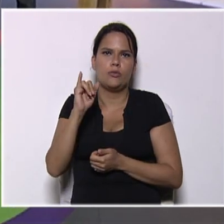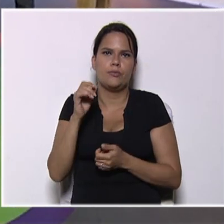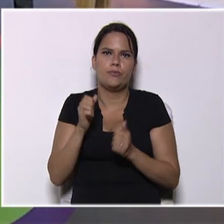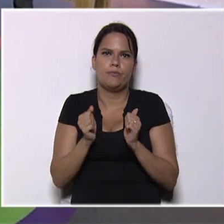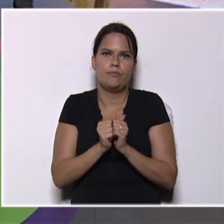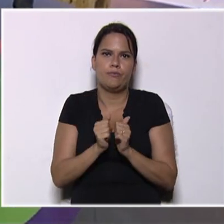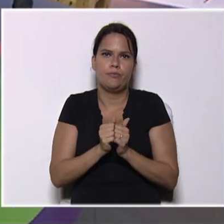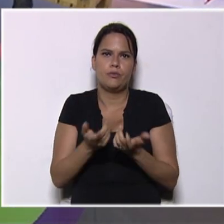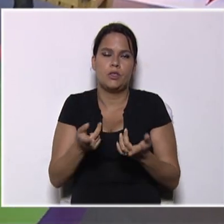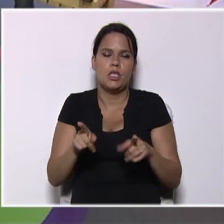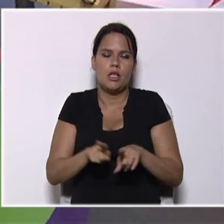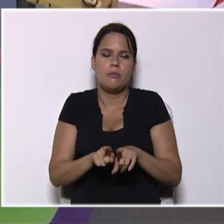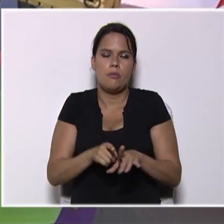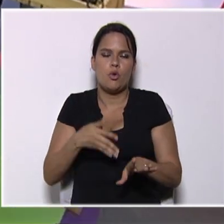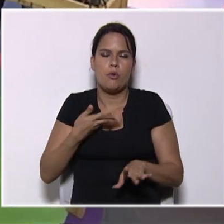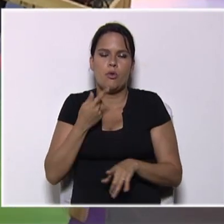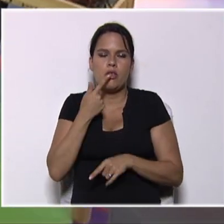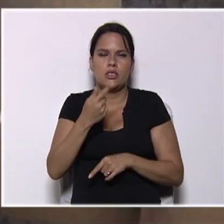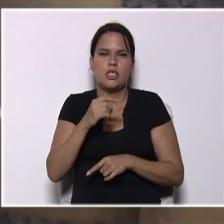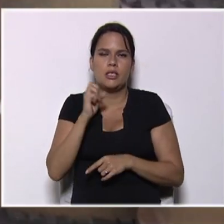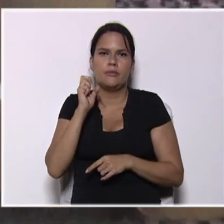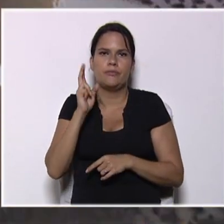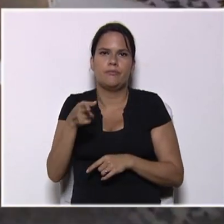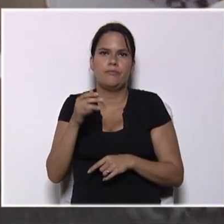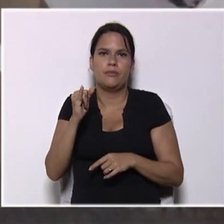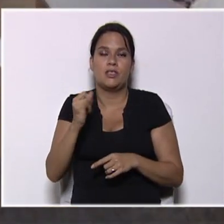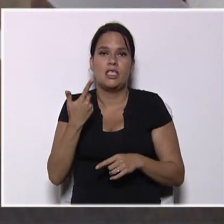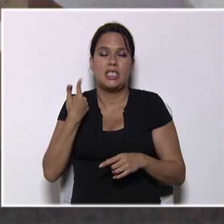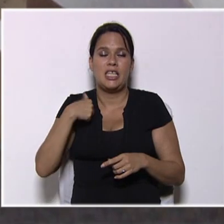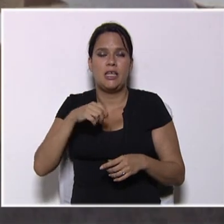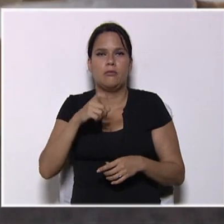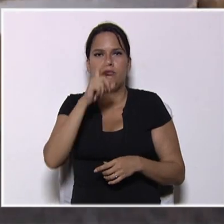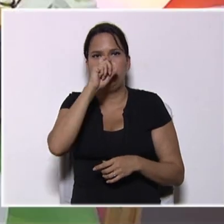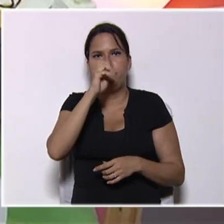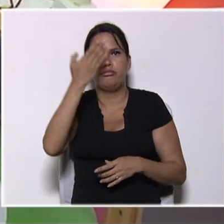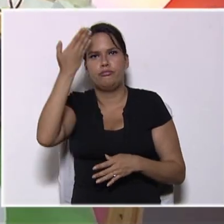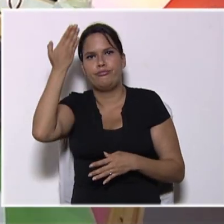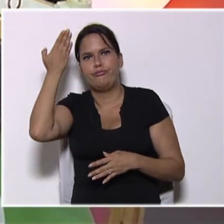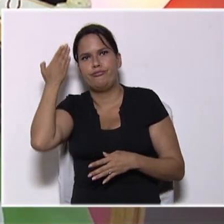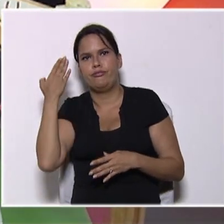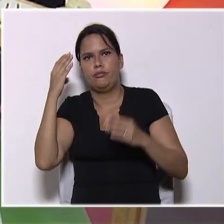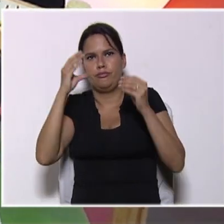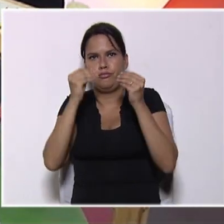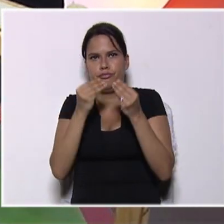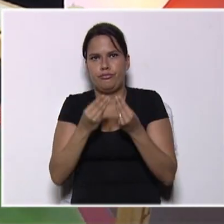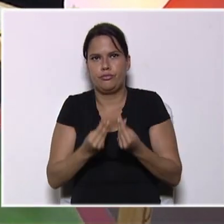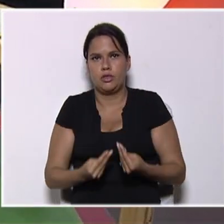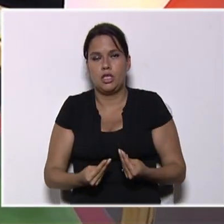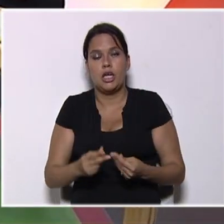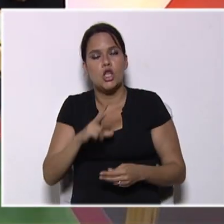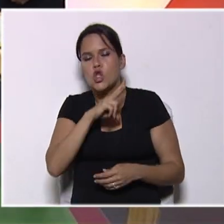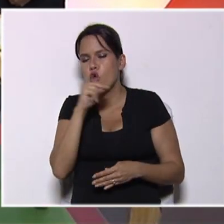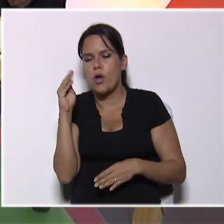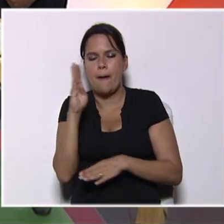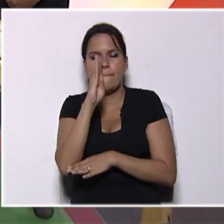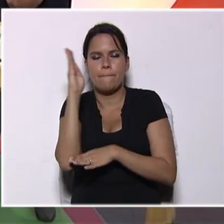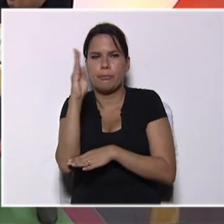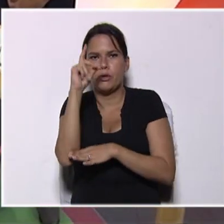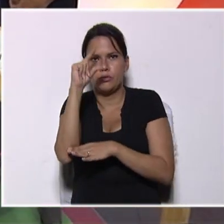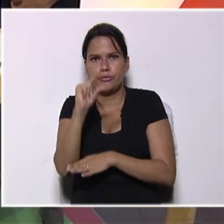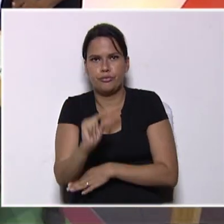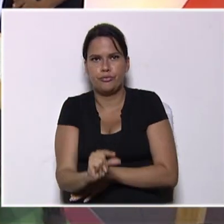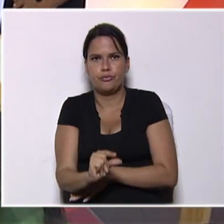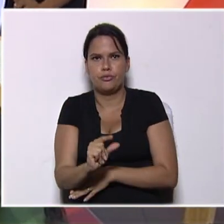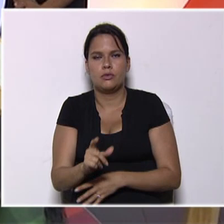podemos decir que el hierro tarda millones de años en degradarse. Es decir, que no es biodegradable, ¿de